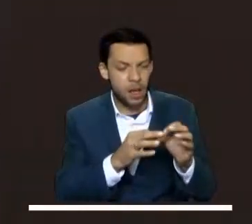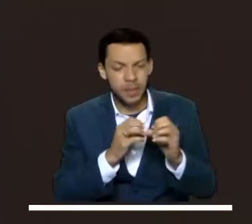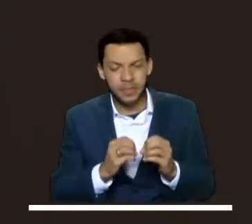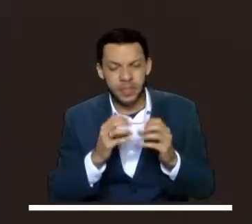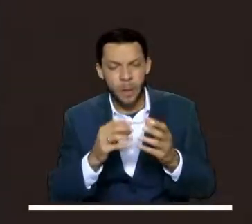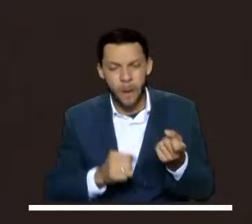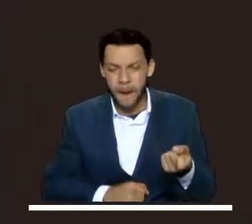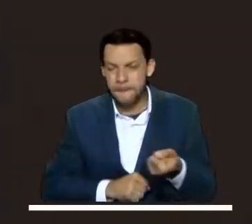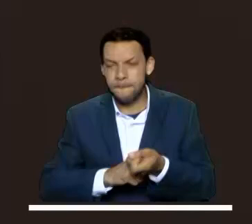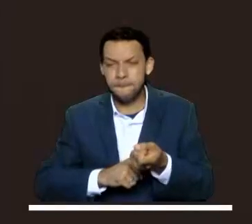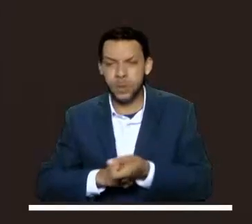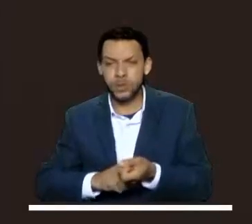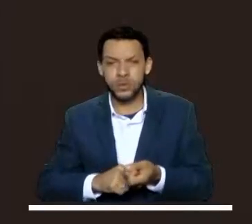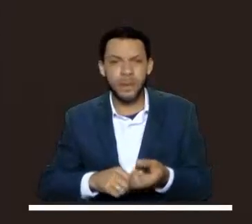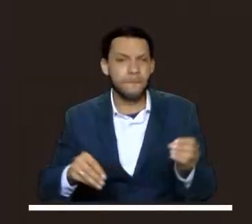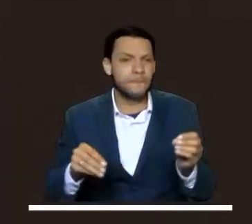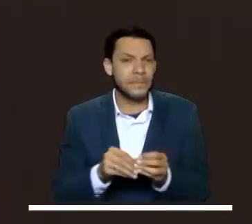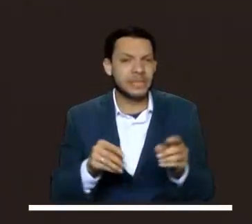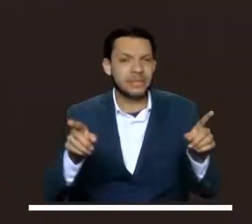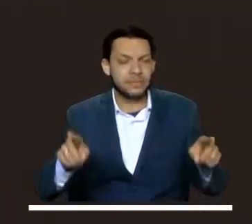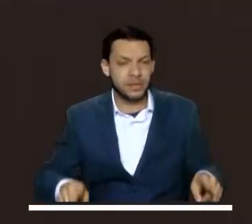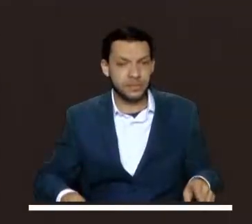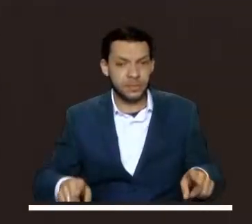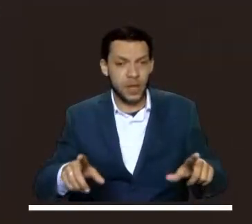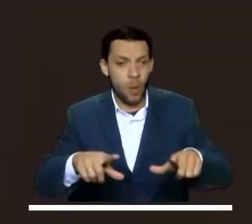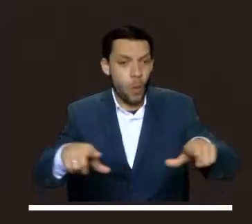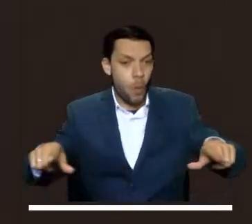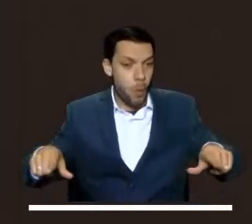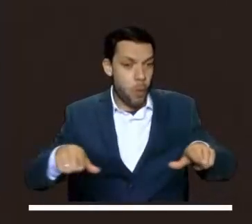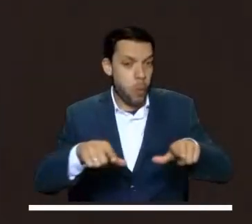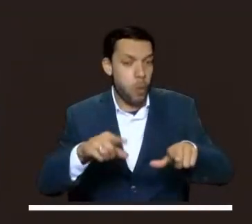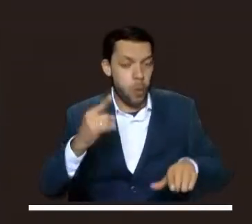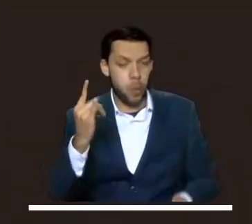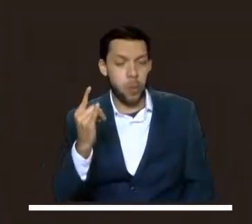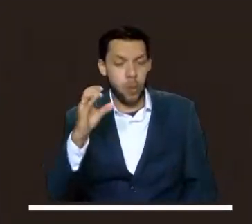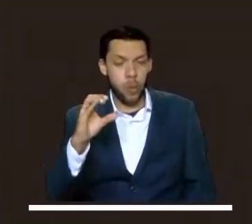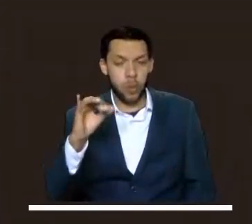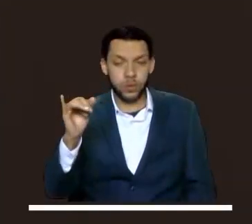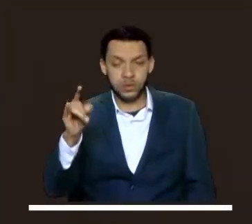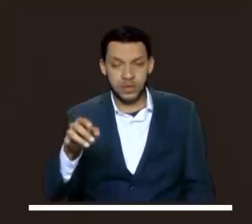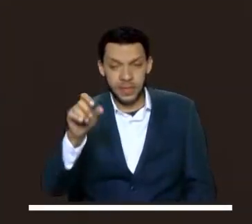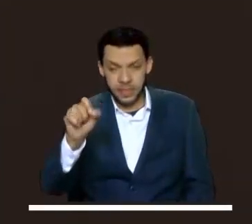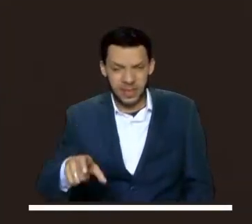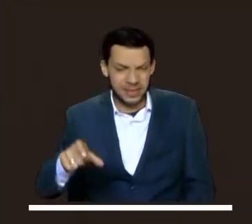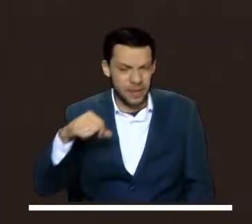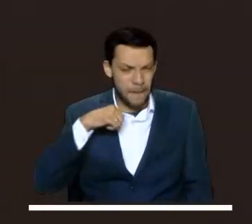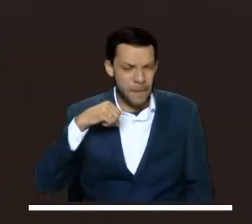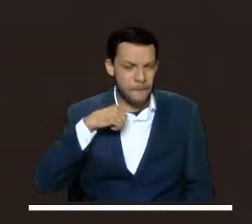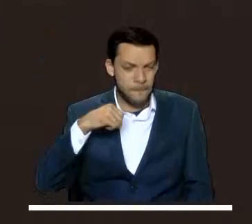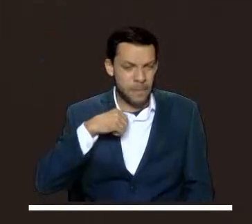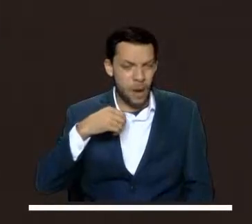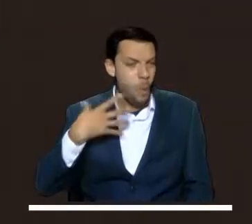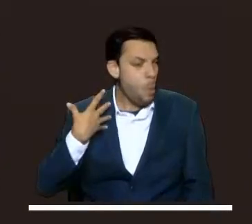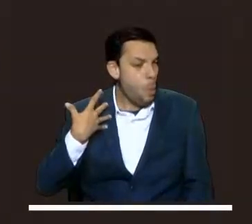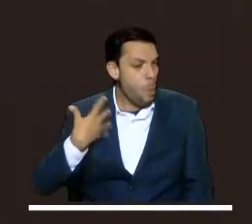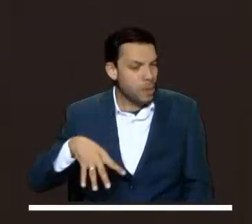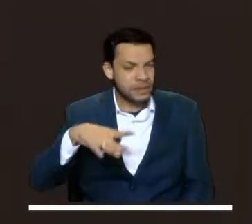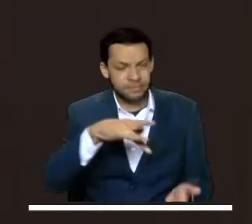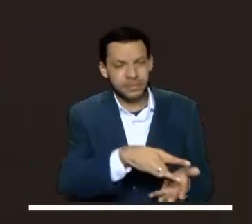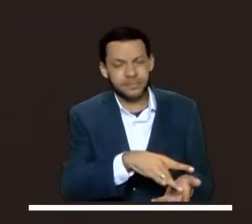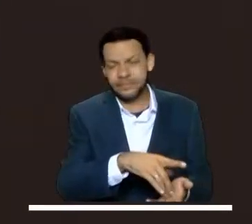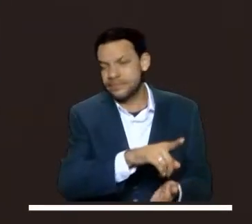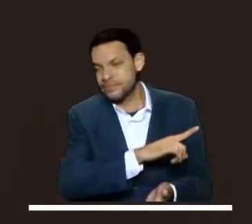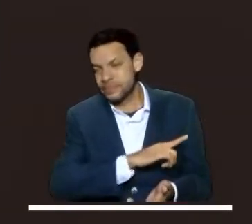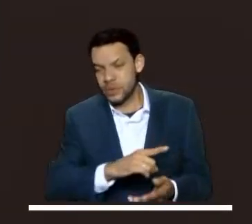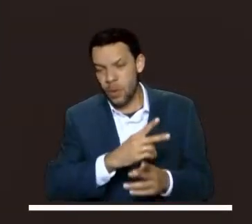Guillermo. Se hace en un sitio donde, ya saben, hay unidades de cuidados intensivos, de urgencias, de reanimación,